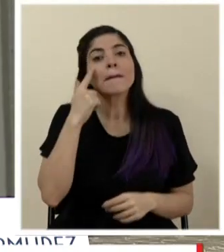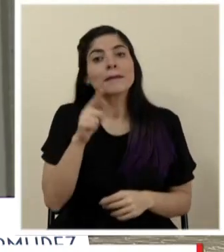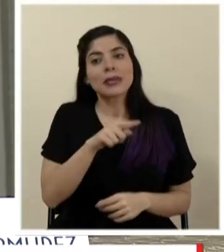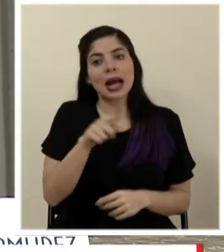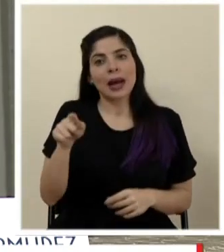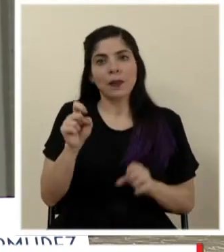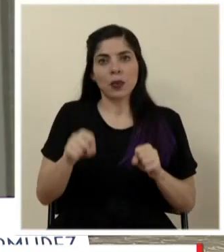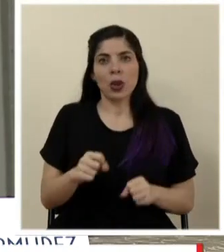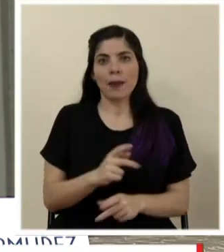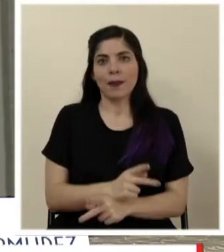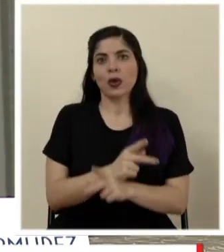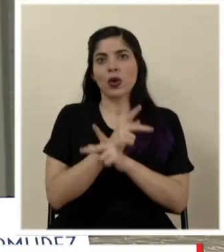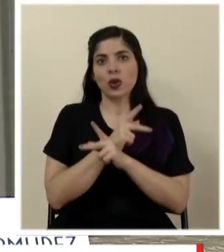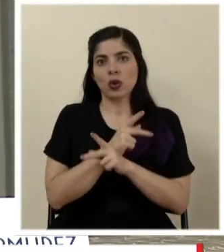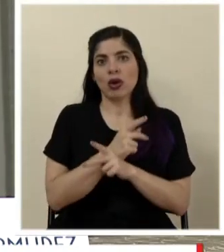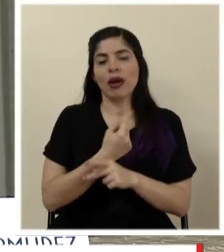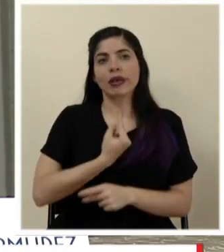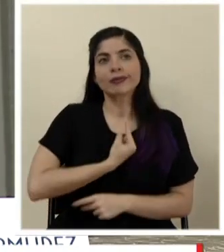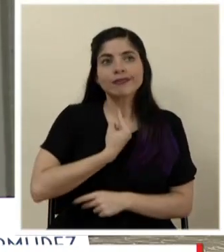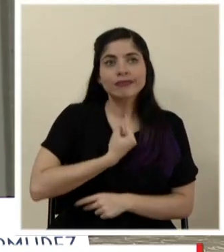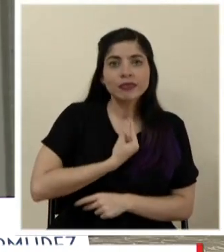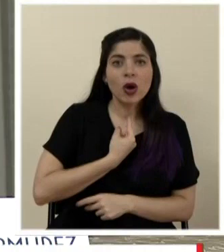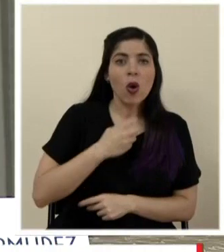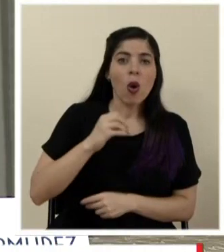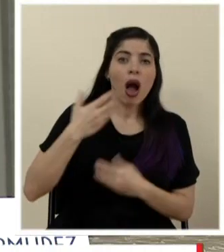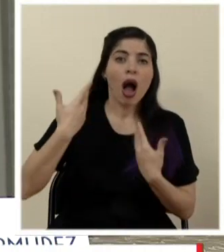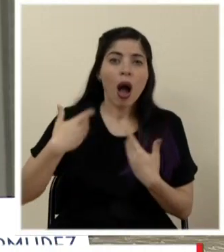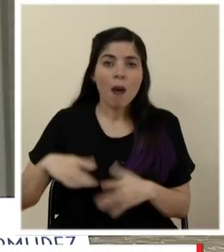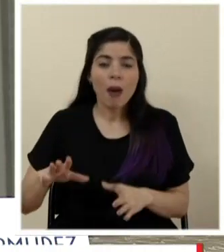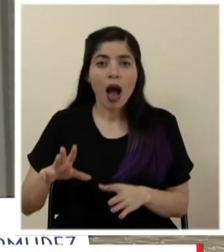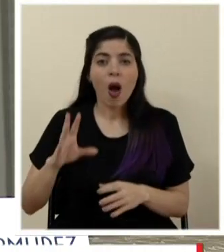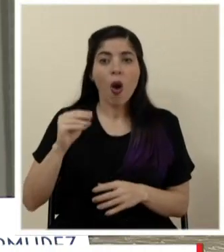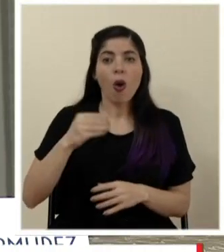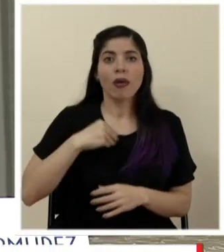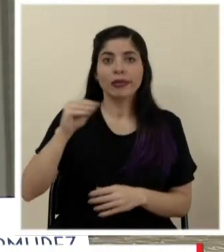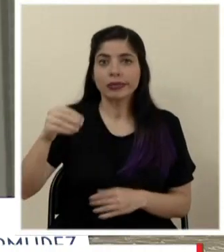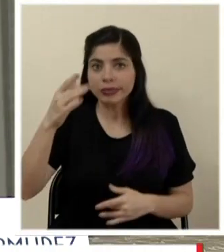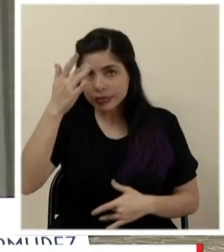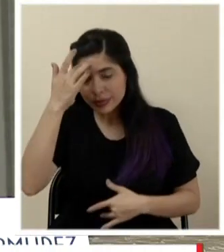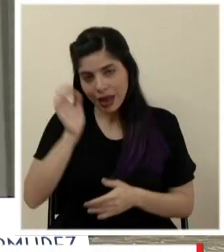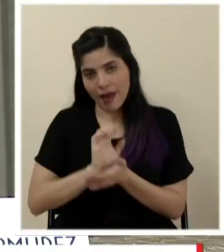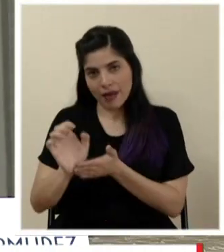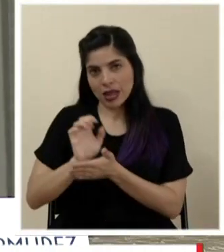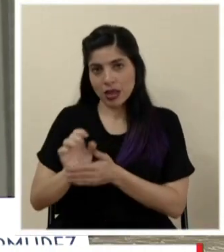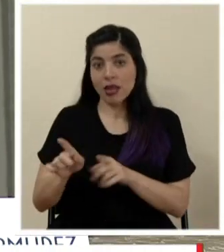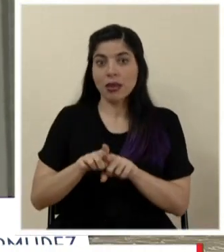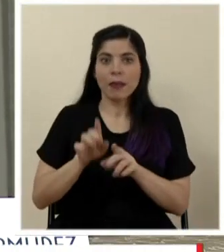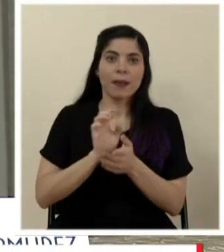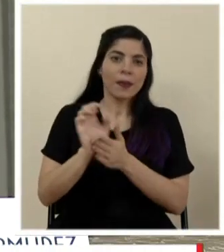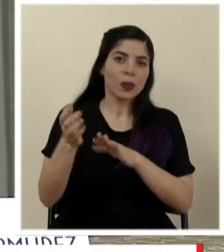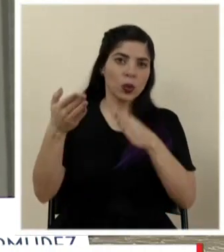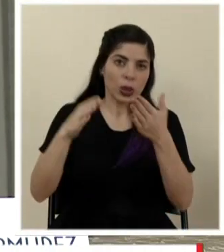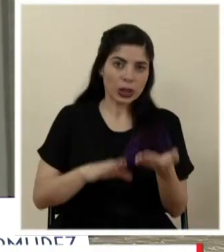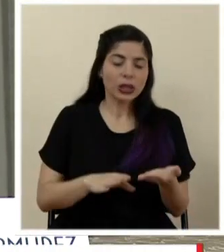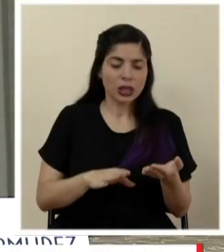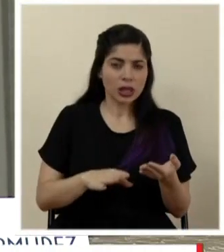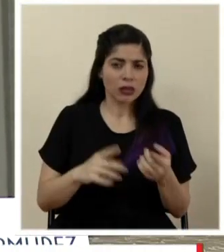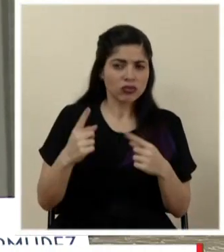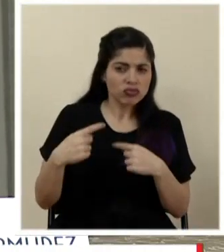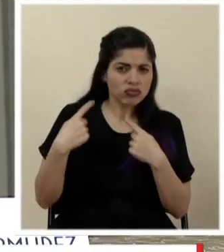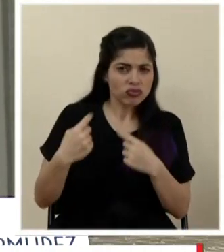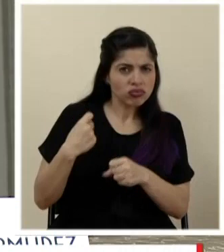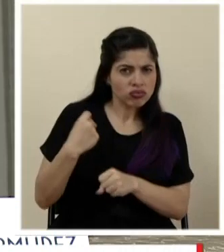del riesgo de la soledad, del abandono, del contagio y de la muerte. En este